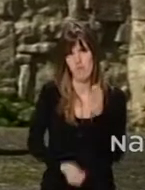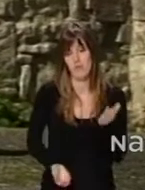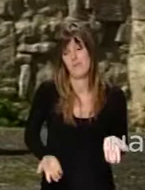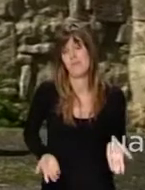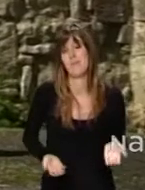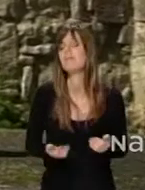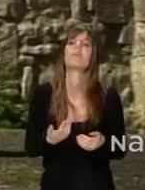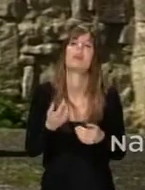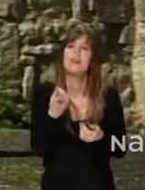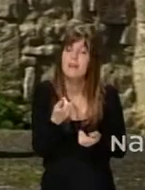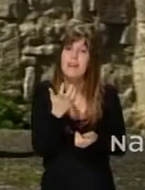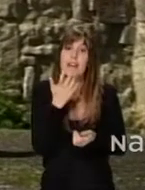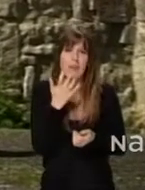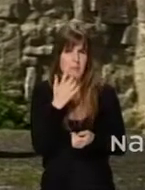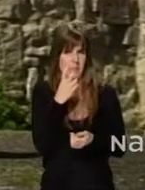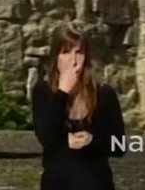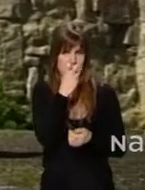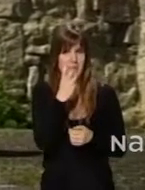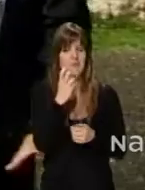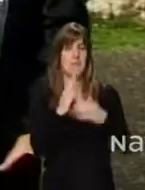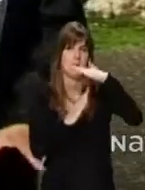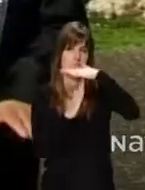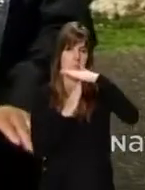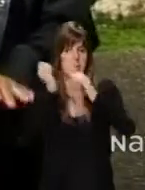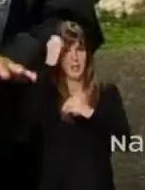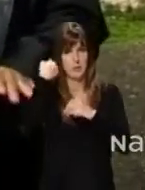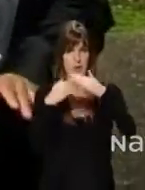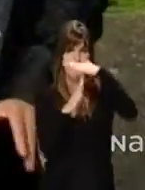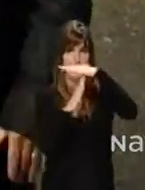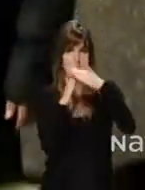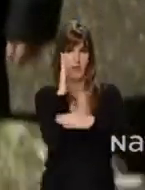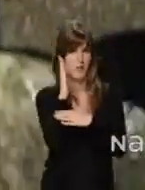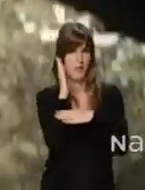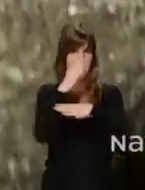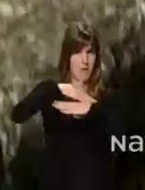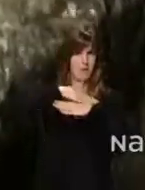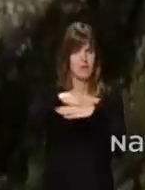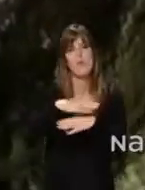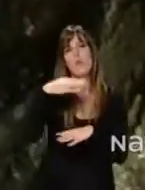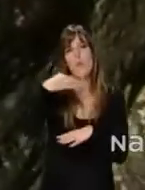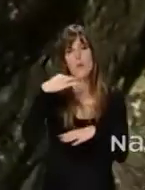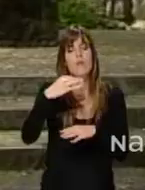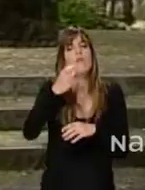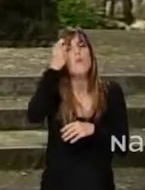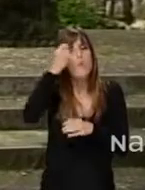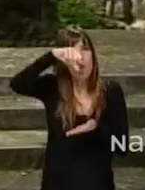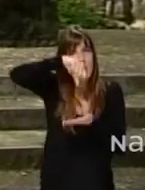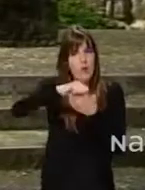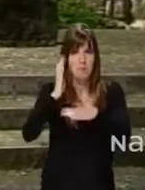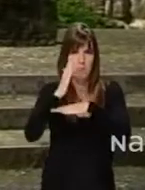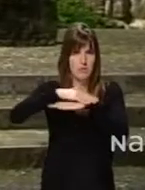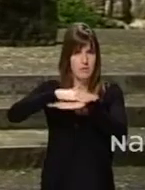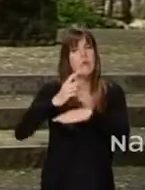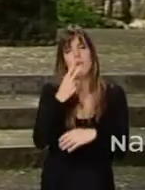es un ejemplo curioso de un menhir que está tumbado y dentro de un entorno urbano. Es de los menhires que dicen que más fácilmente se